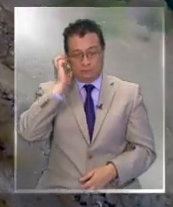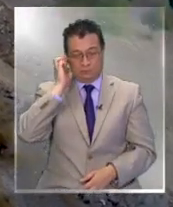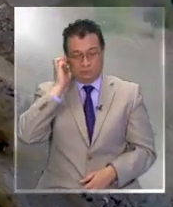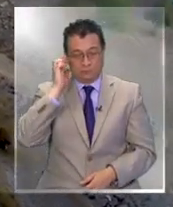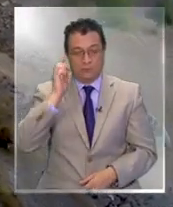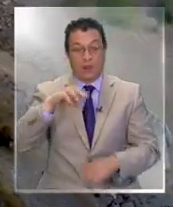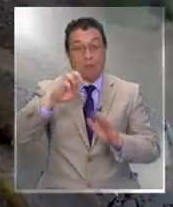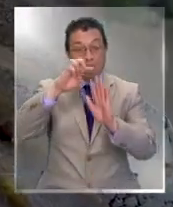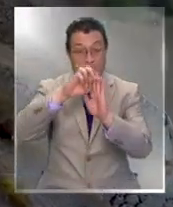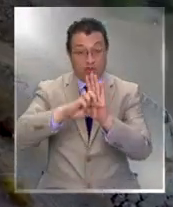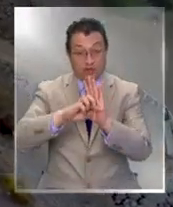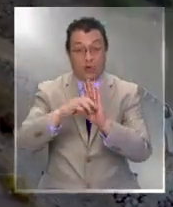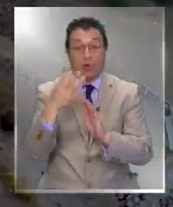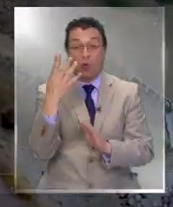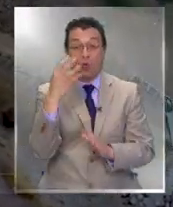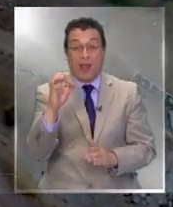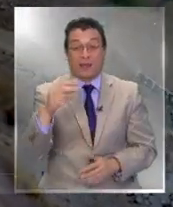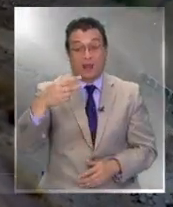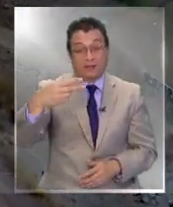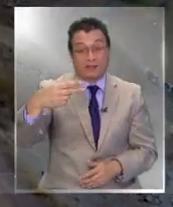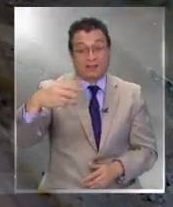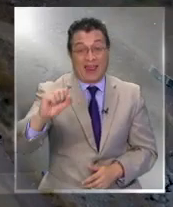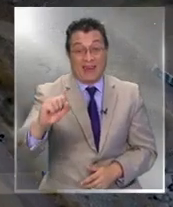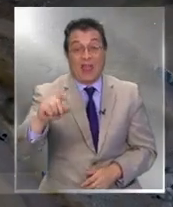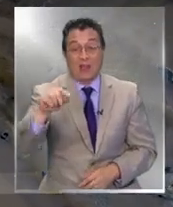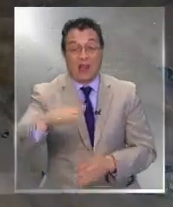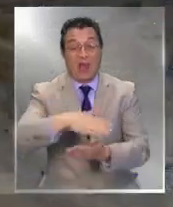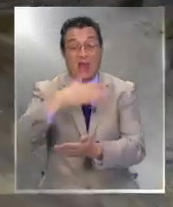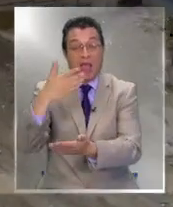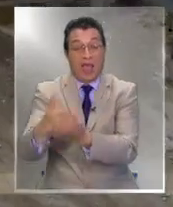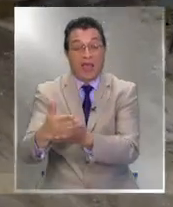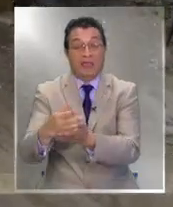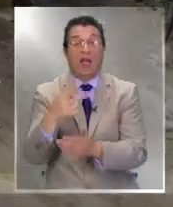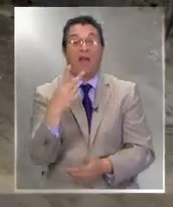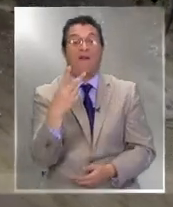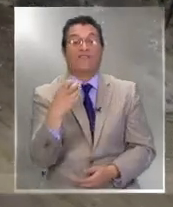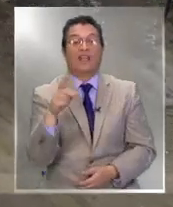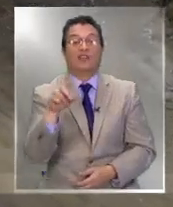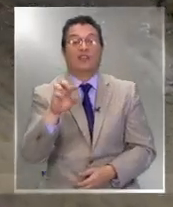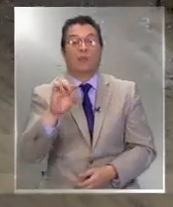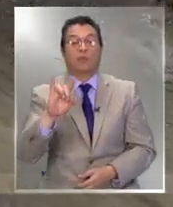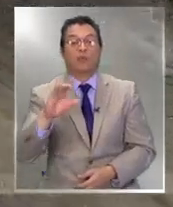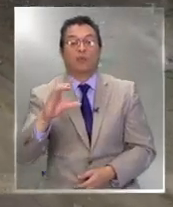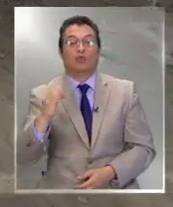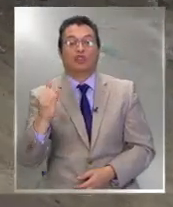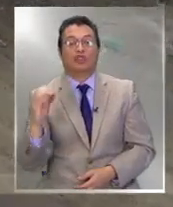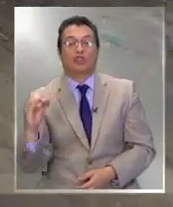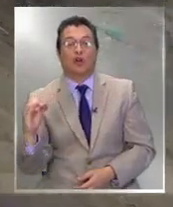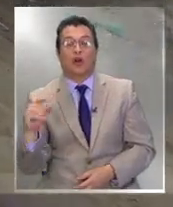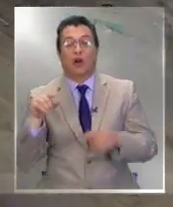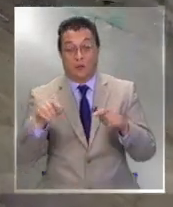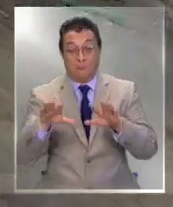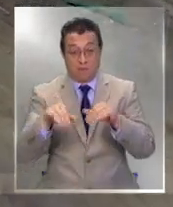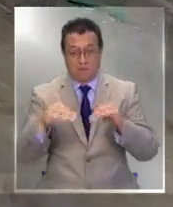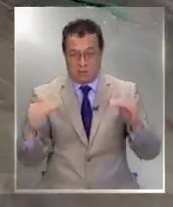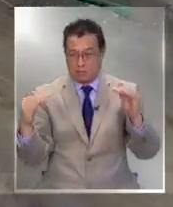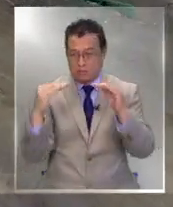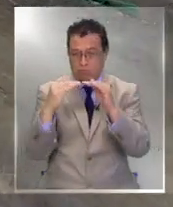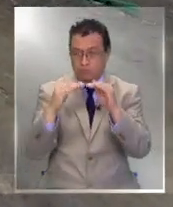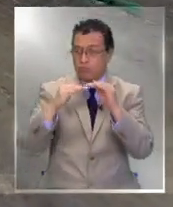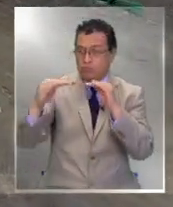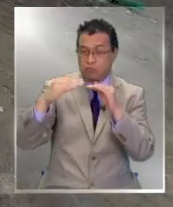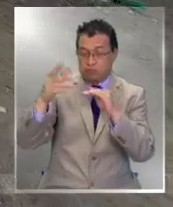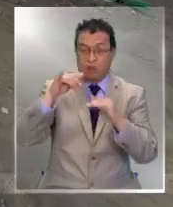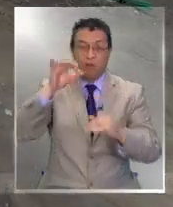Un proyecto de 40 hectáreas de dimensión que se extendería hasta Américo Vespucio y que busca otorgar los mismos estándares al borde del río a las comunas del